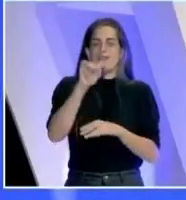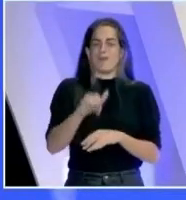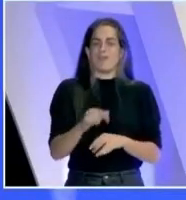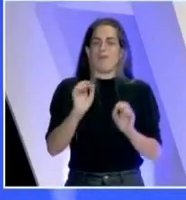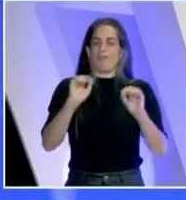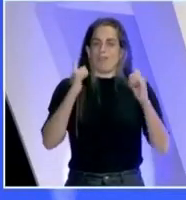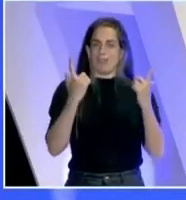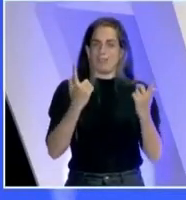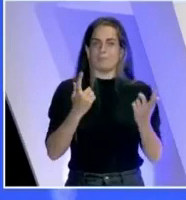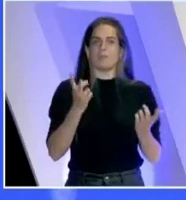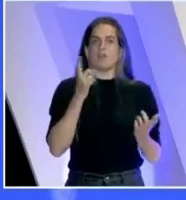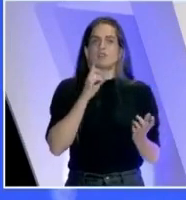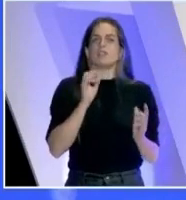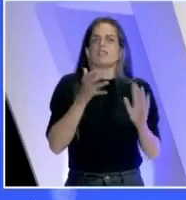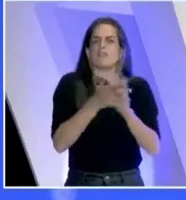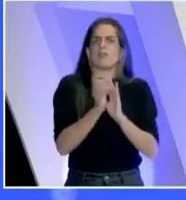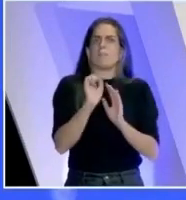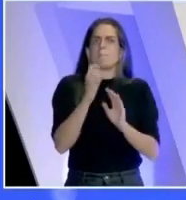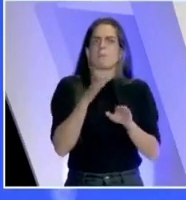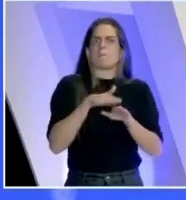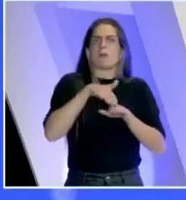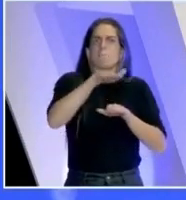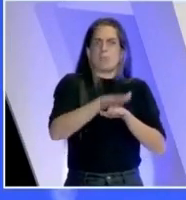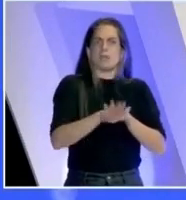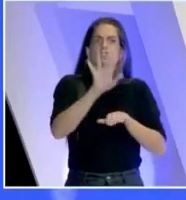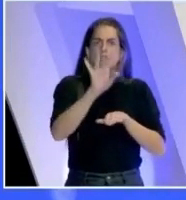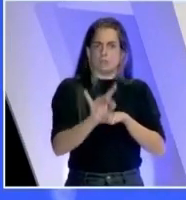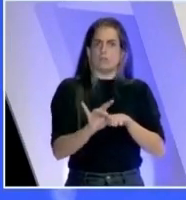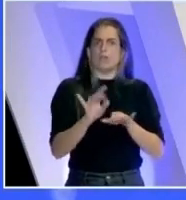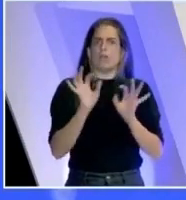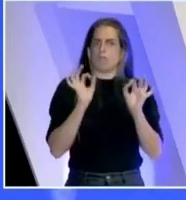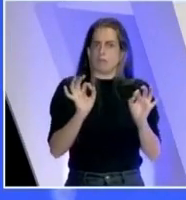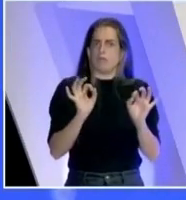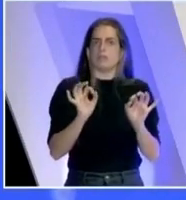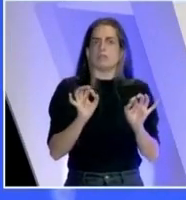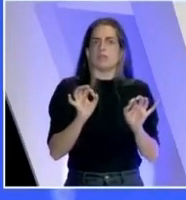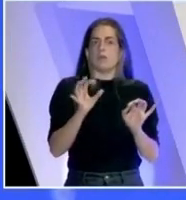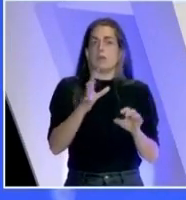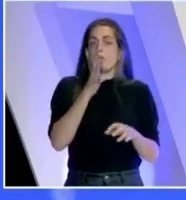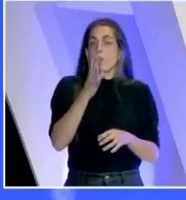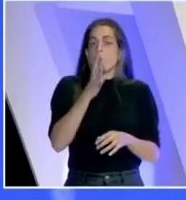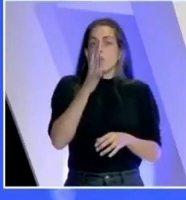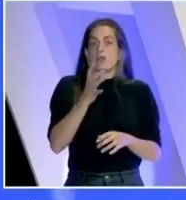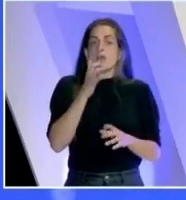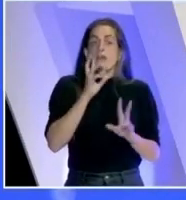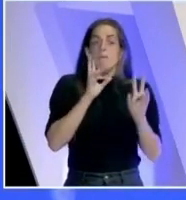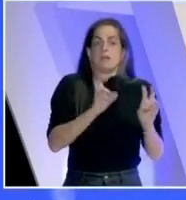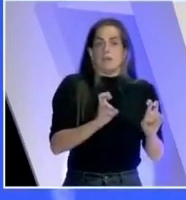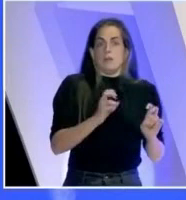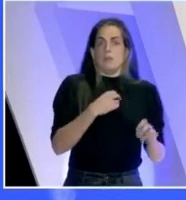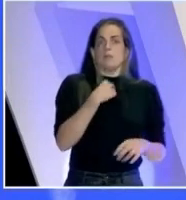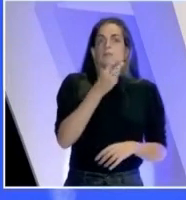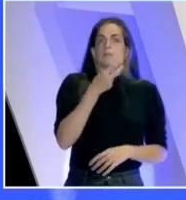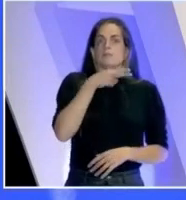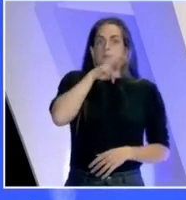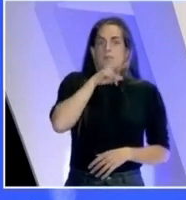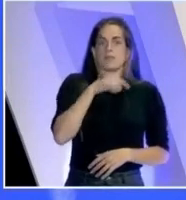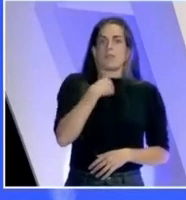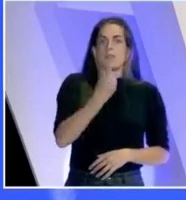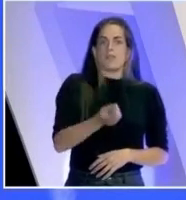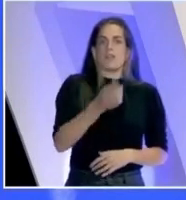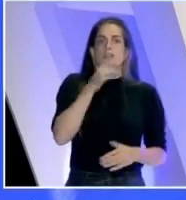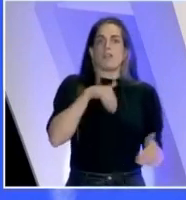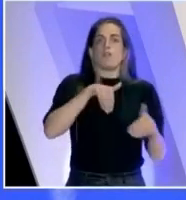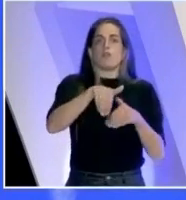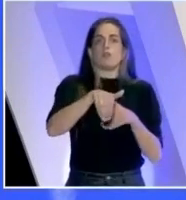sé que es solo un primer paso, como se ha avanzado aquí. Lo es porque, como apuntaba al principio de mi intervención, el futuro es patrimonio de todos y